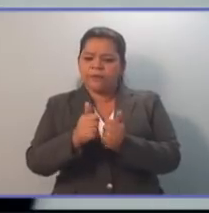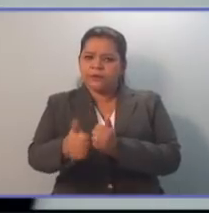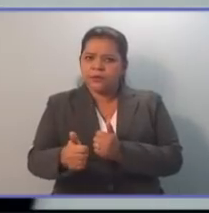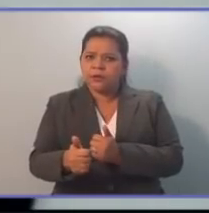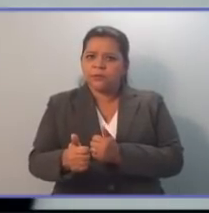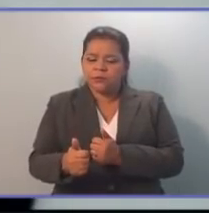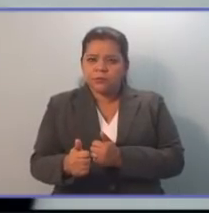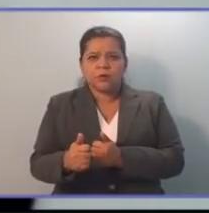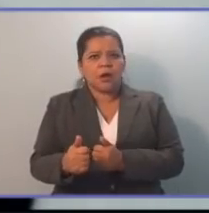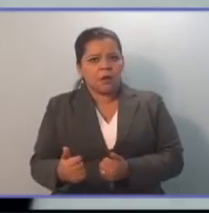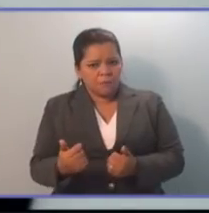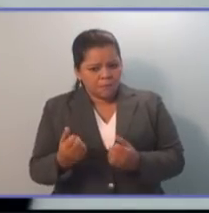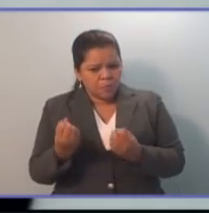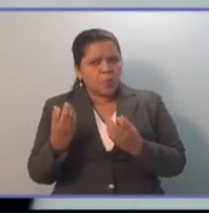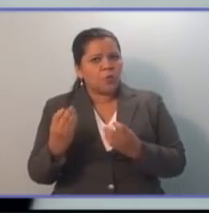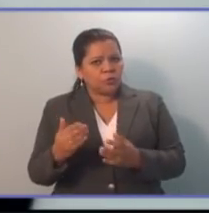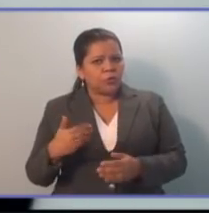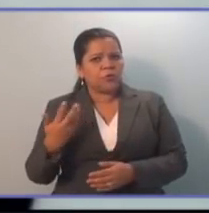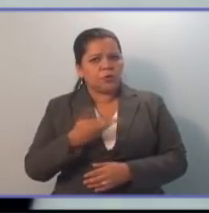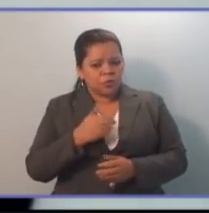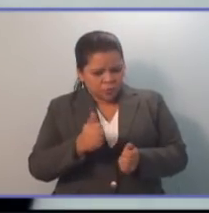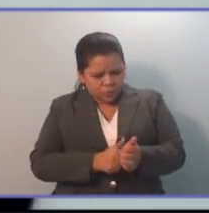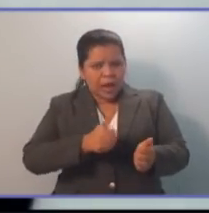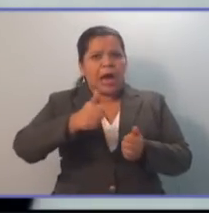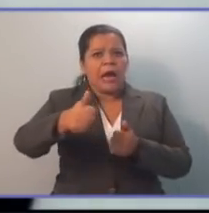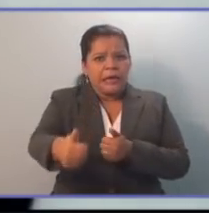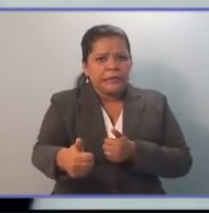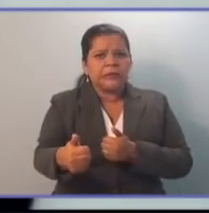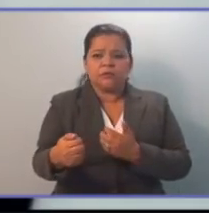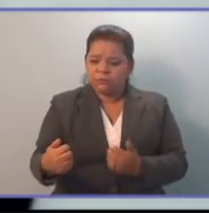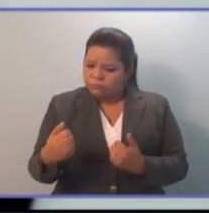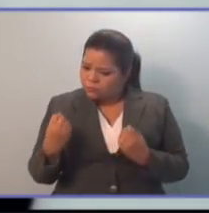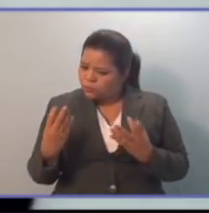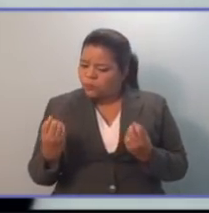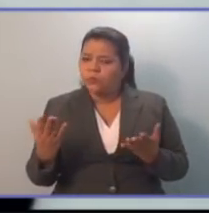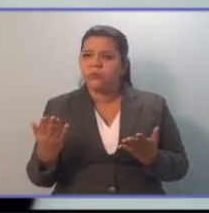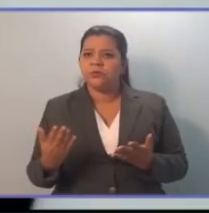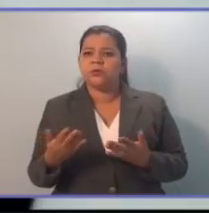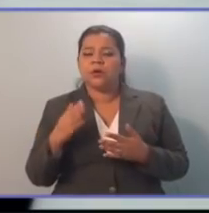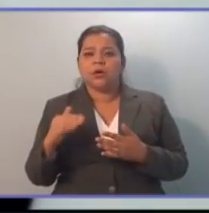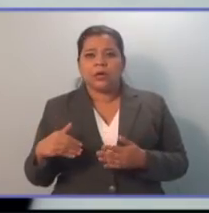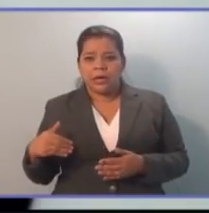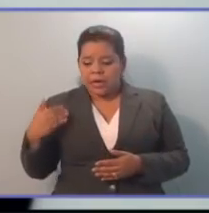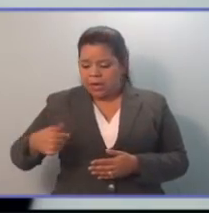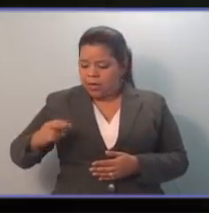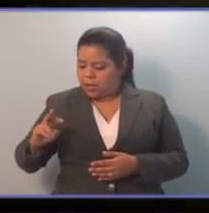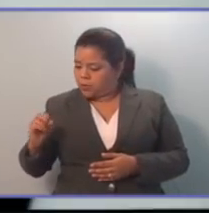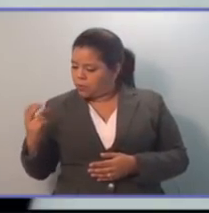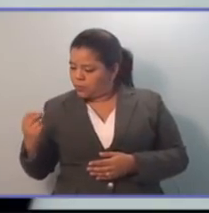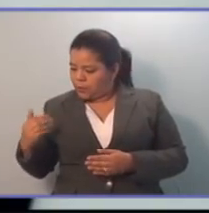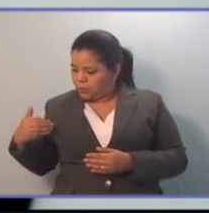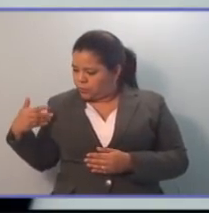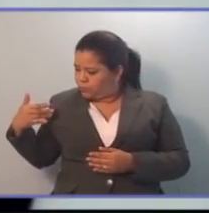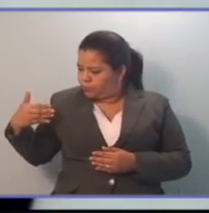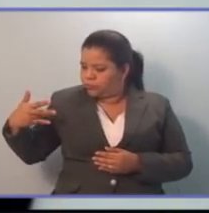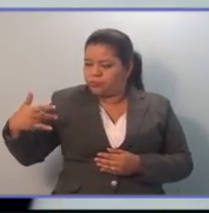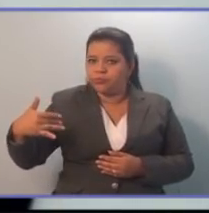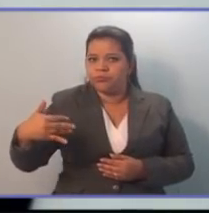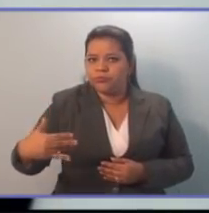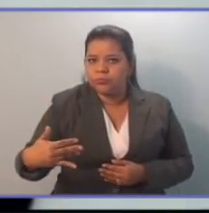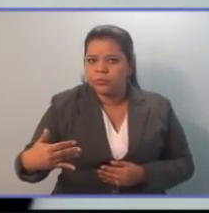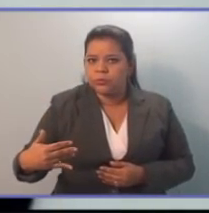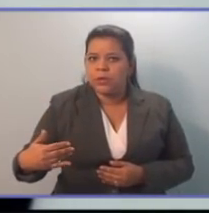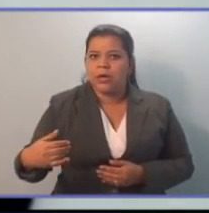pasos agigantados dentro de todo de este tiempo, y del 2012 para acá ha habido